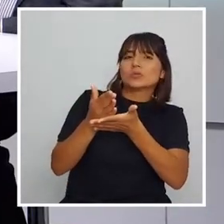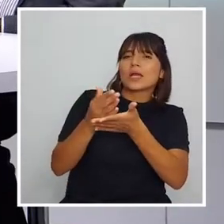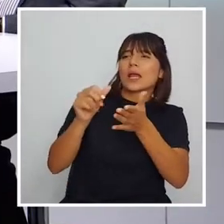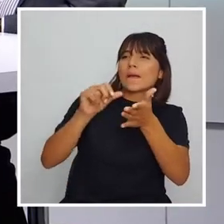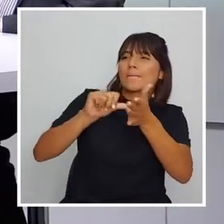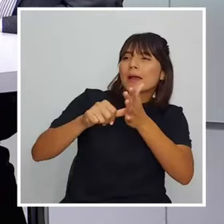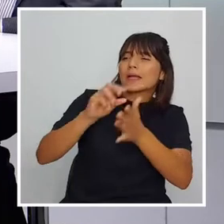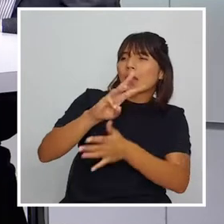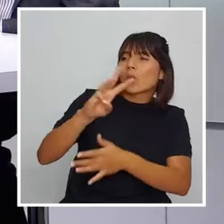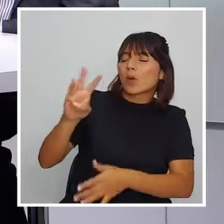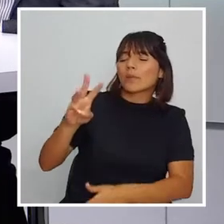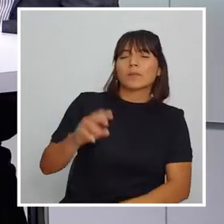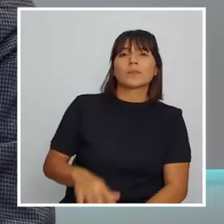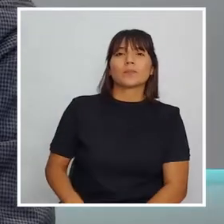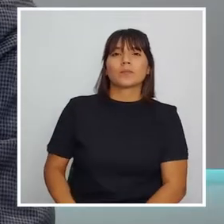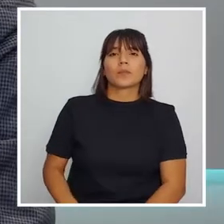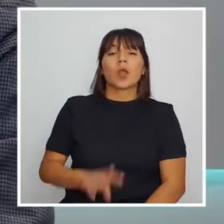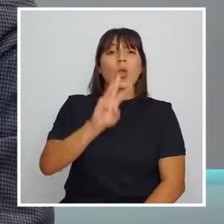web: